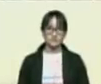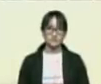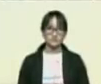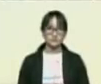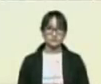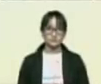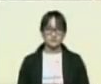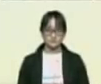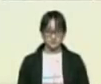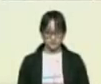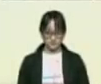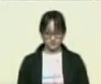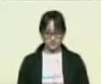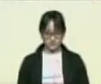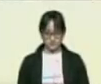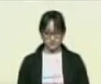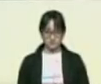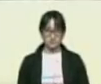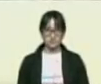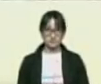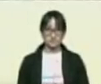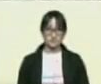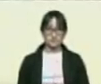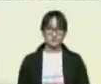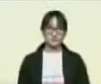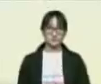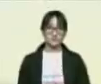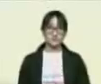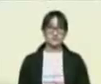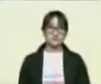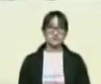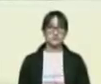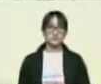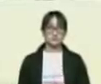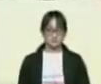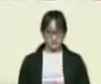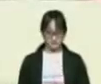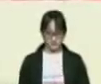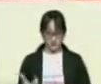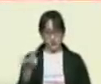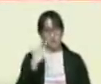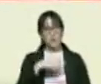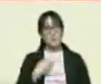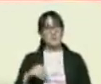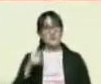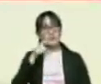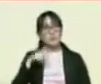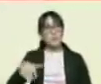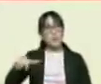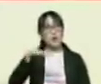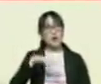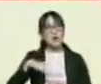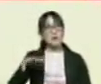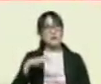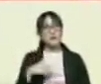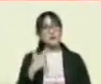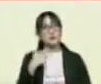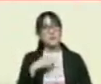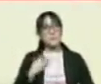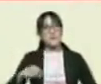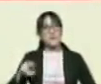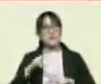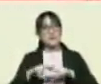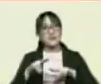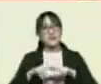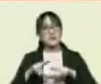Soy y seré esto, un presidente pueblo, un presidente niño,